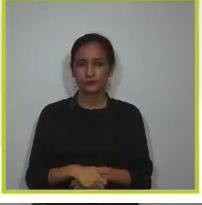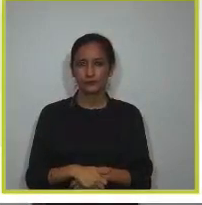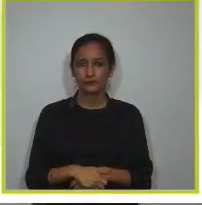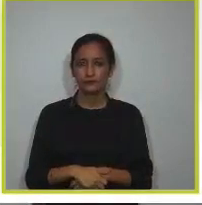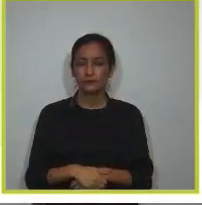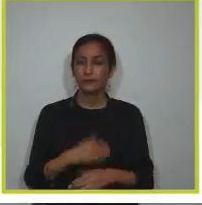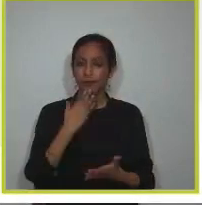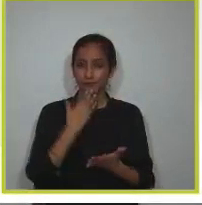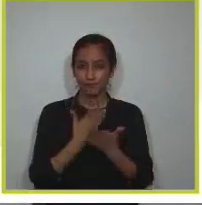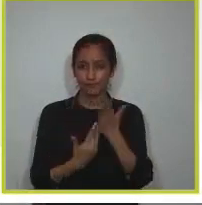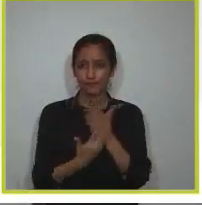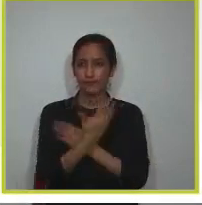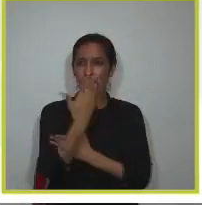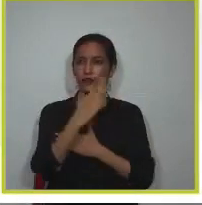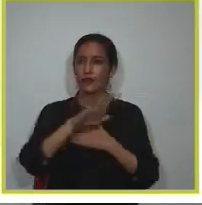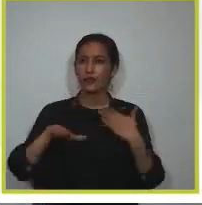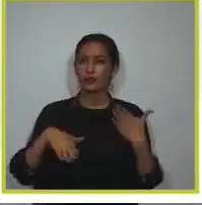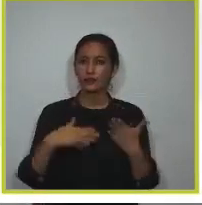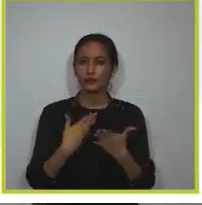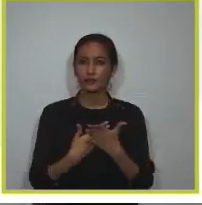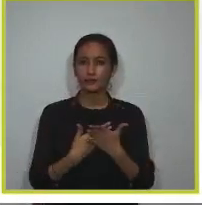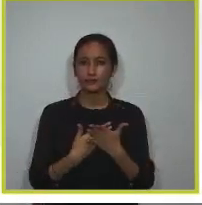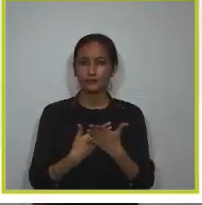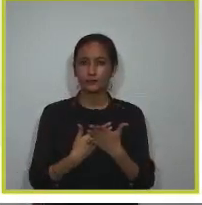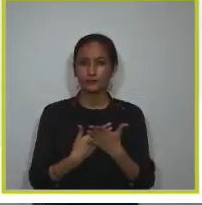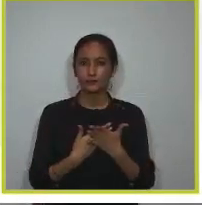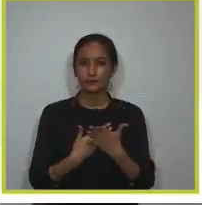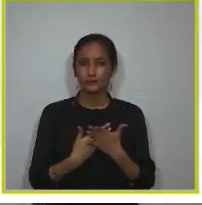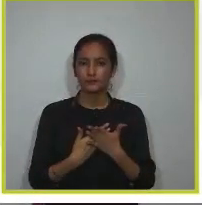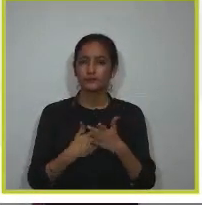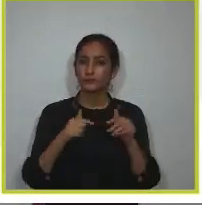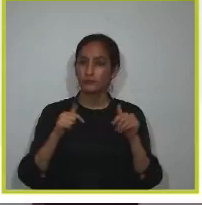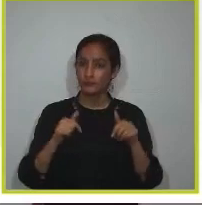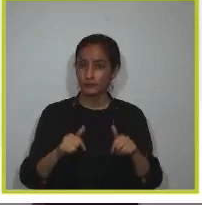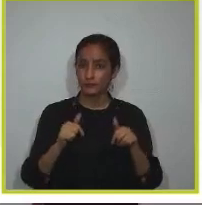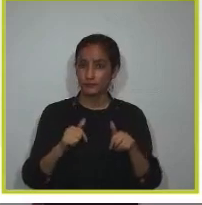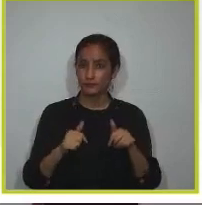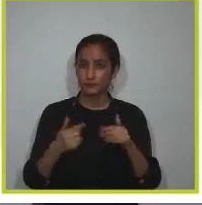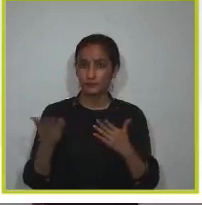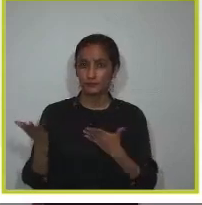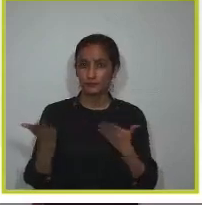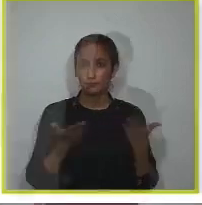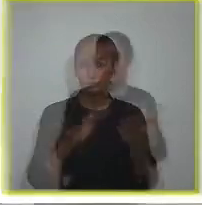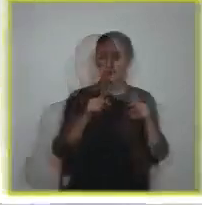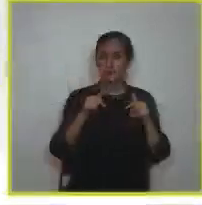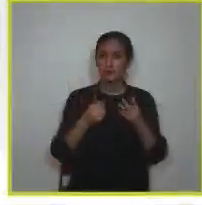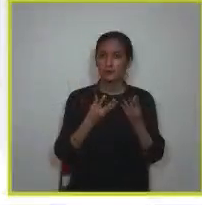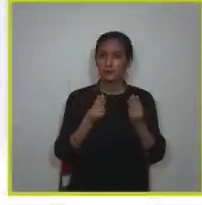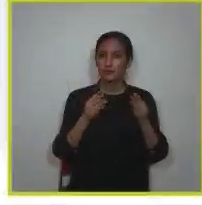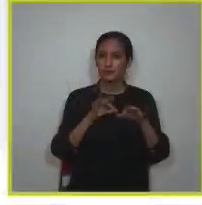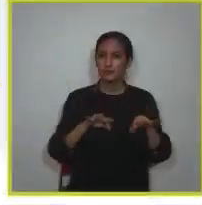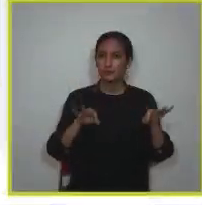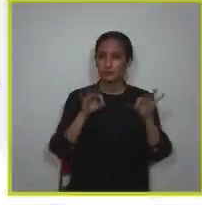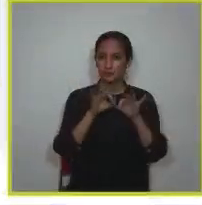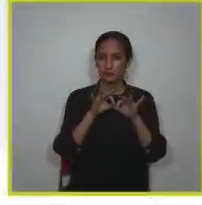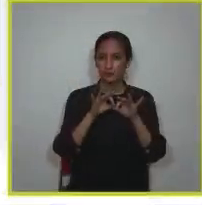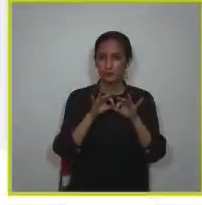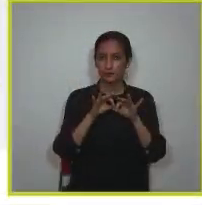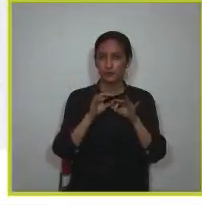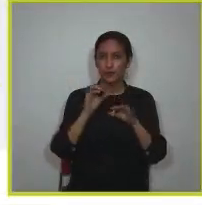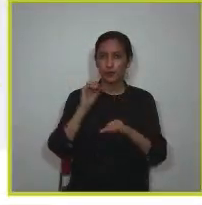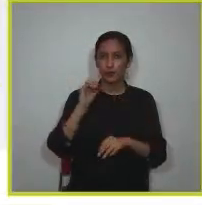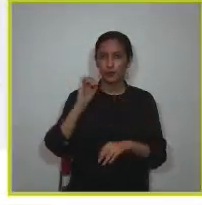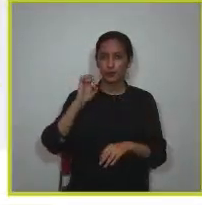buenos días a todos y todas en realidad este panel es es bastante importante para el